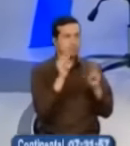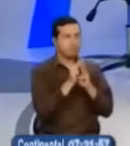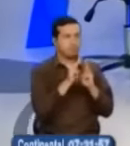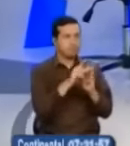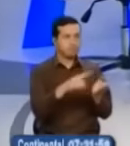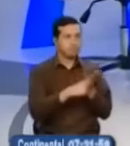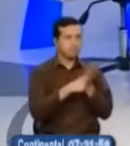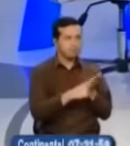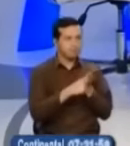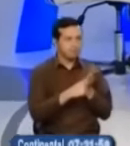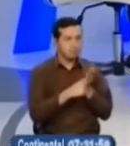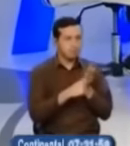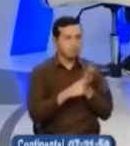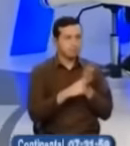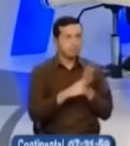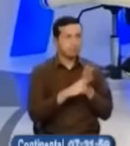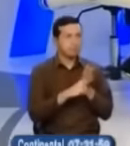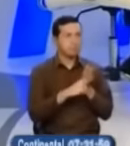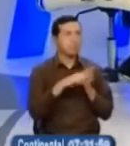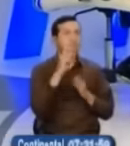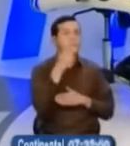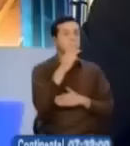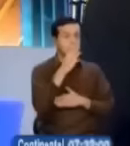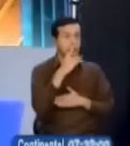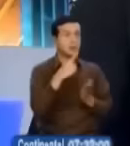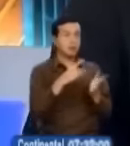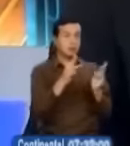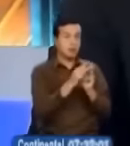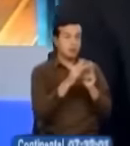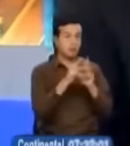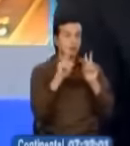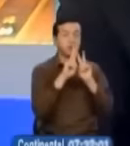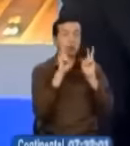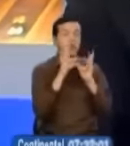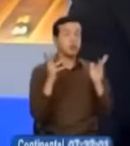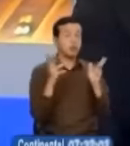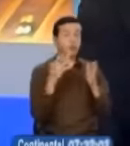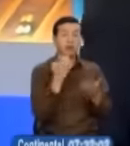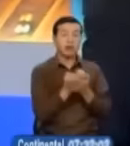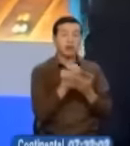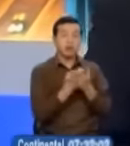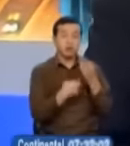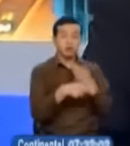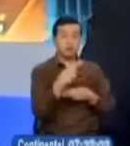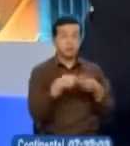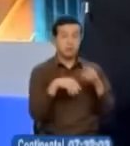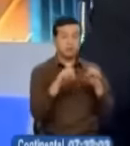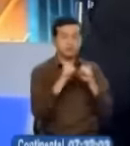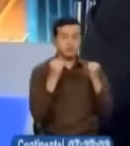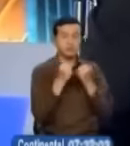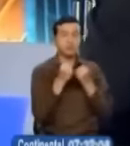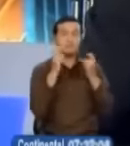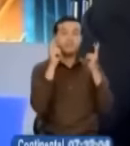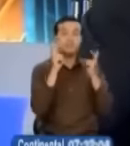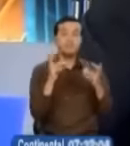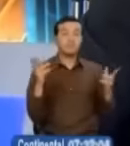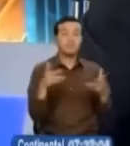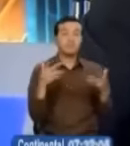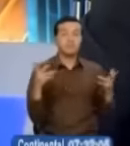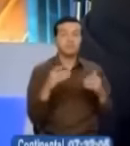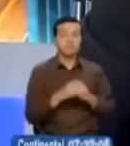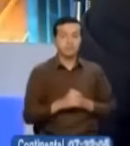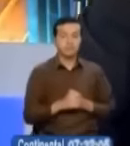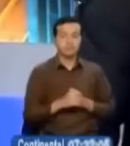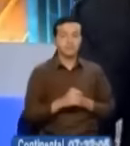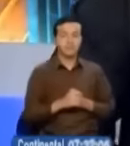foro, 16º foro, sí, de la economía popular y solidaria, en lo que tiene que ver con